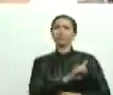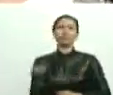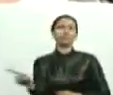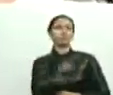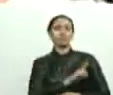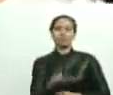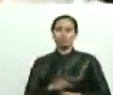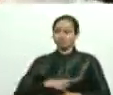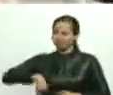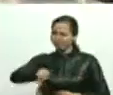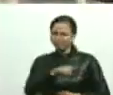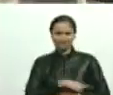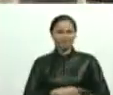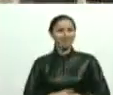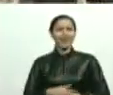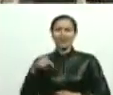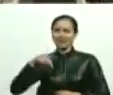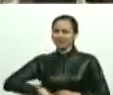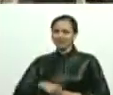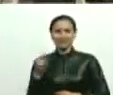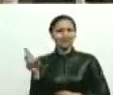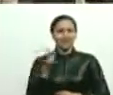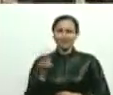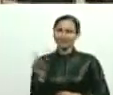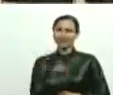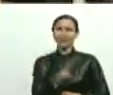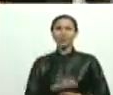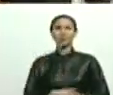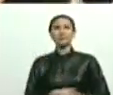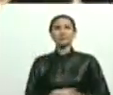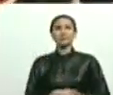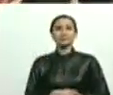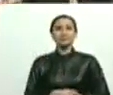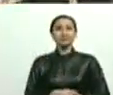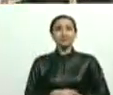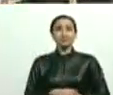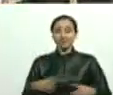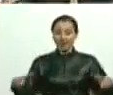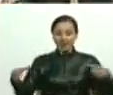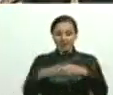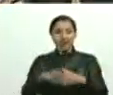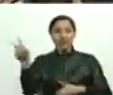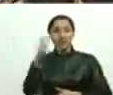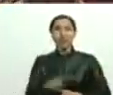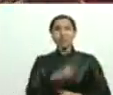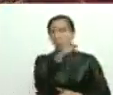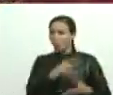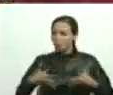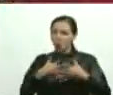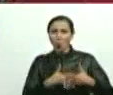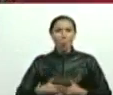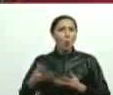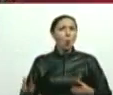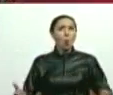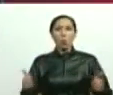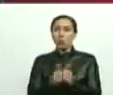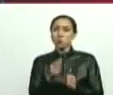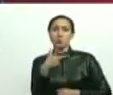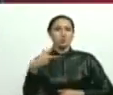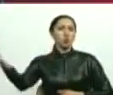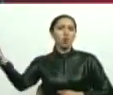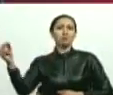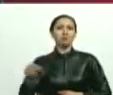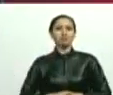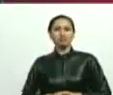son dueños de estos países. Y Venezuela no es colonia del gobierno de Estados Unidos. No se metan aquí.